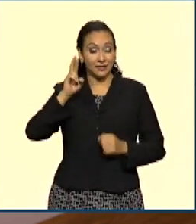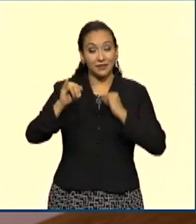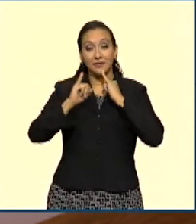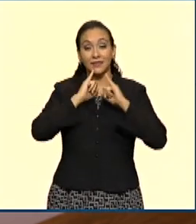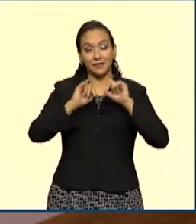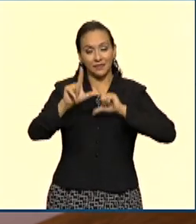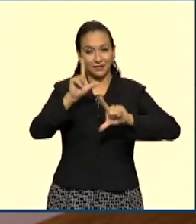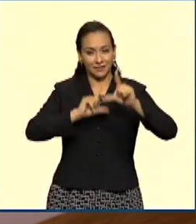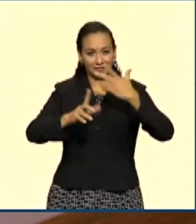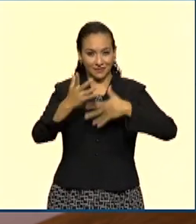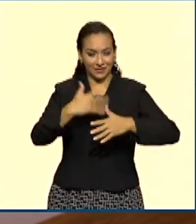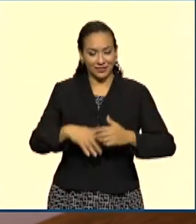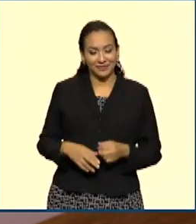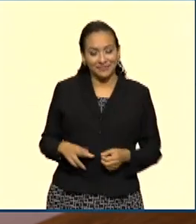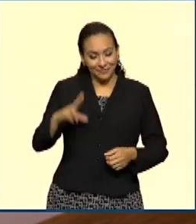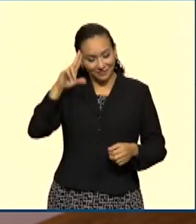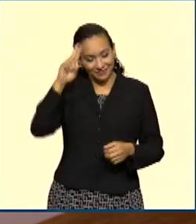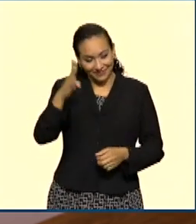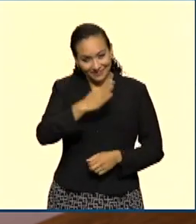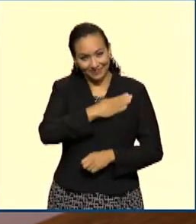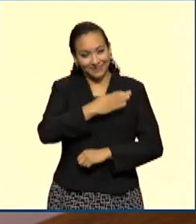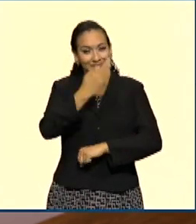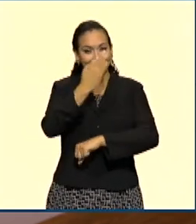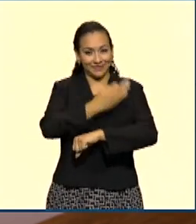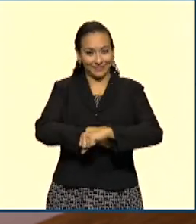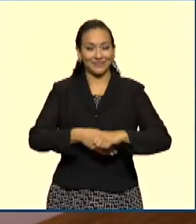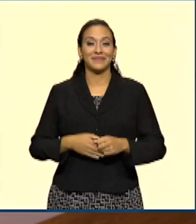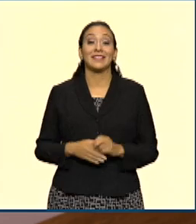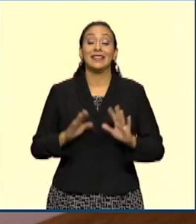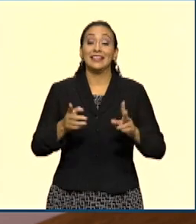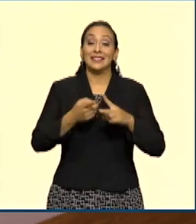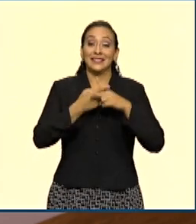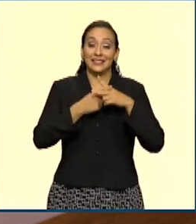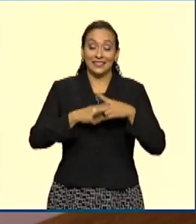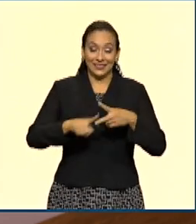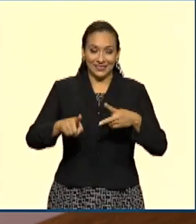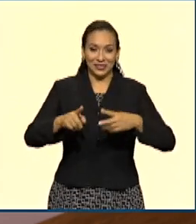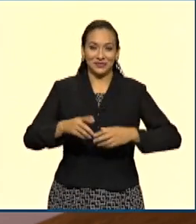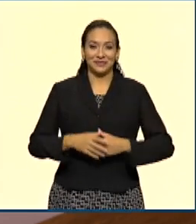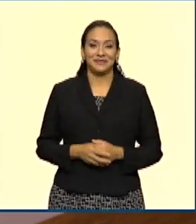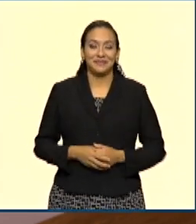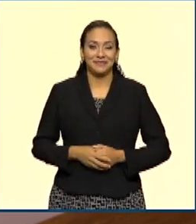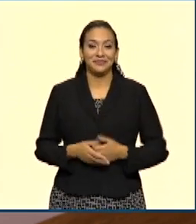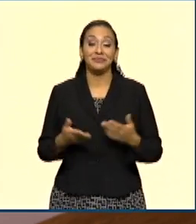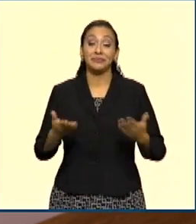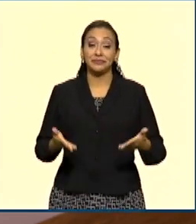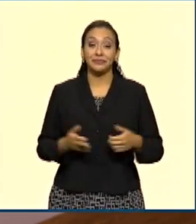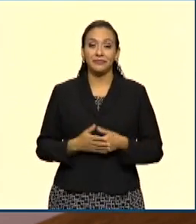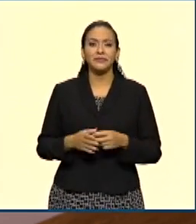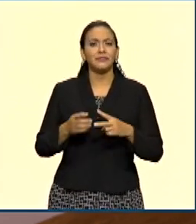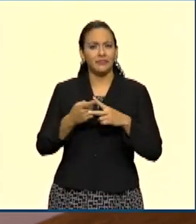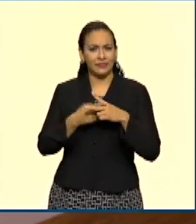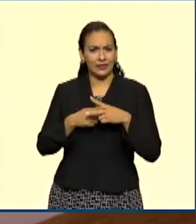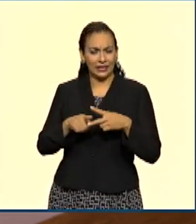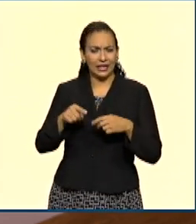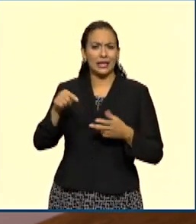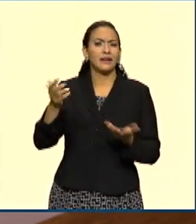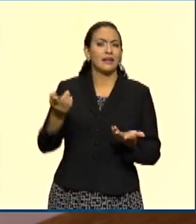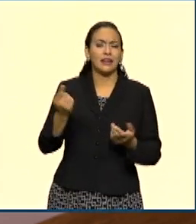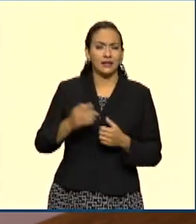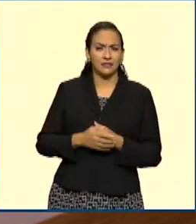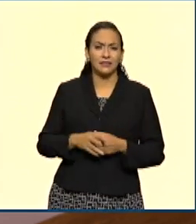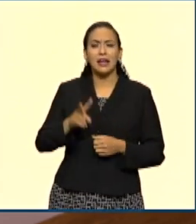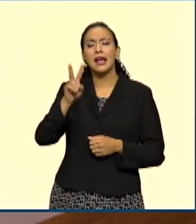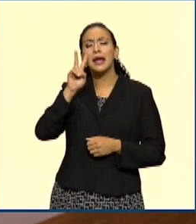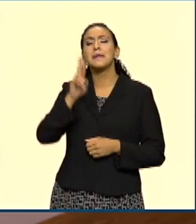en la interpretación en lengua de señas mexicanas. Vámonos con toda la información y precisamente comenzamos con el reporte